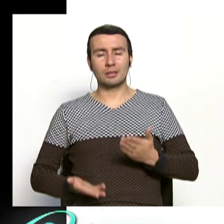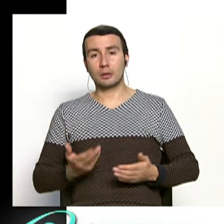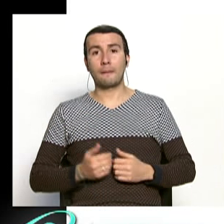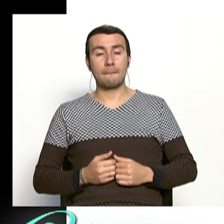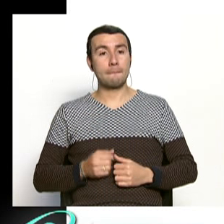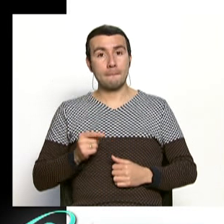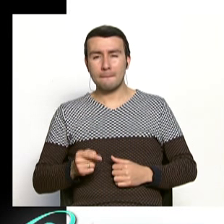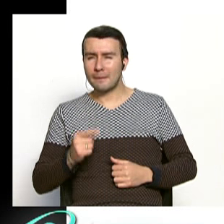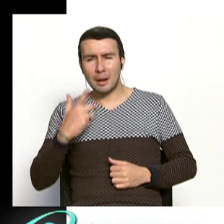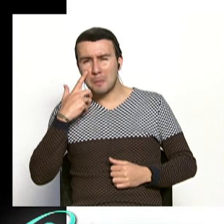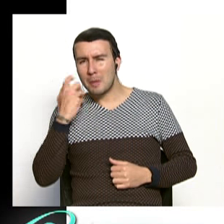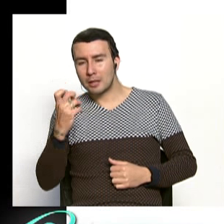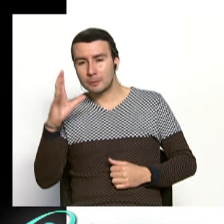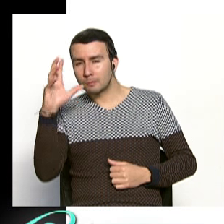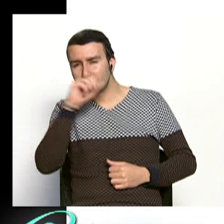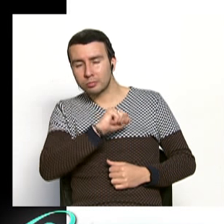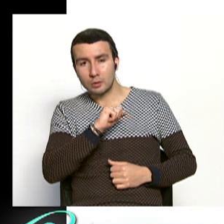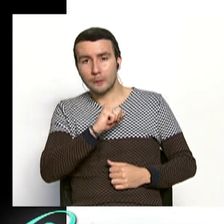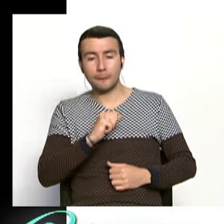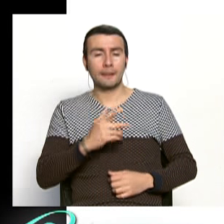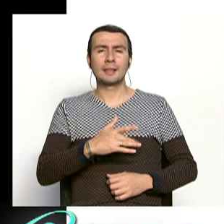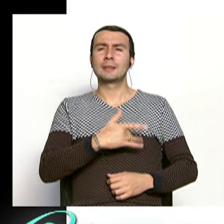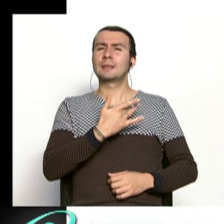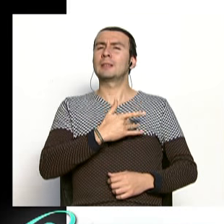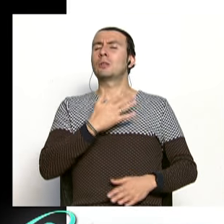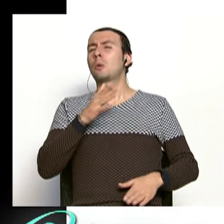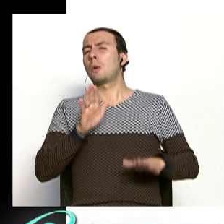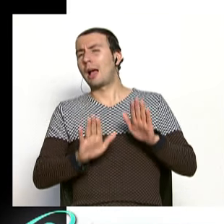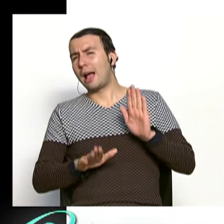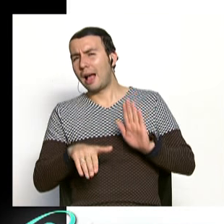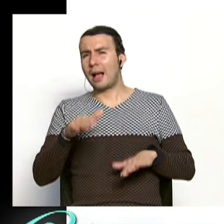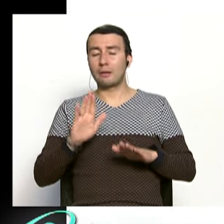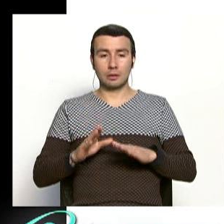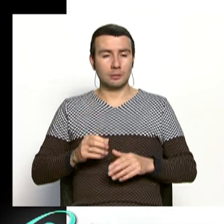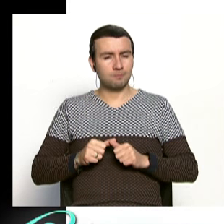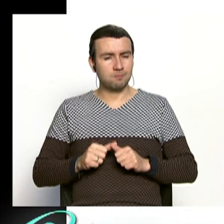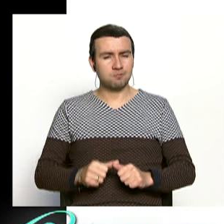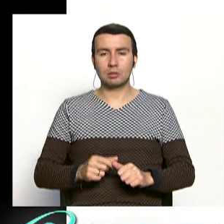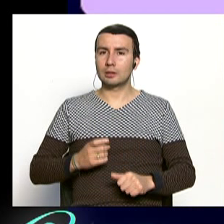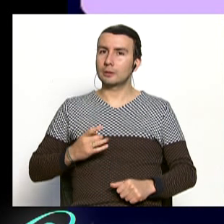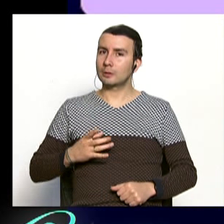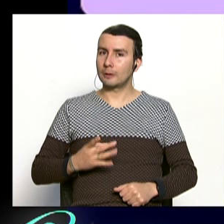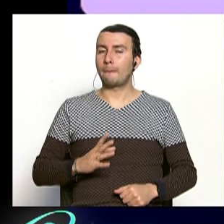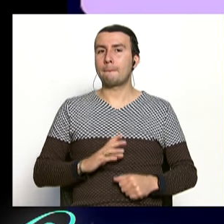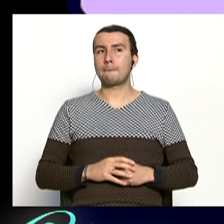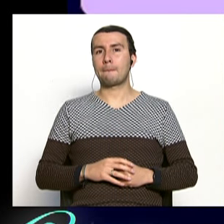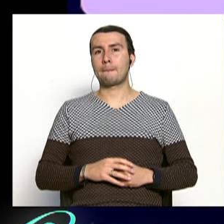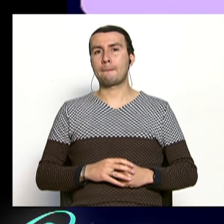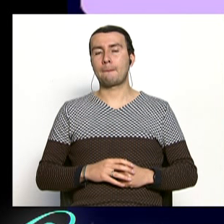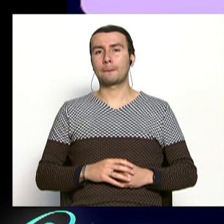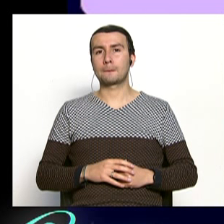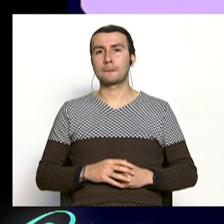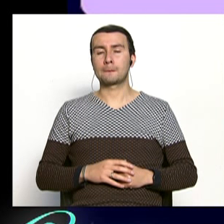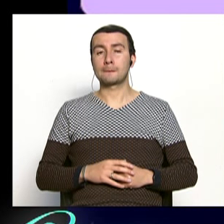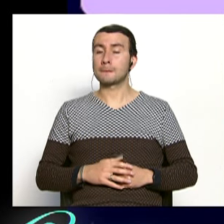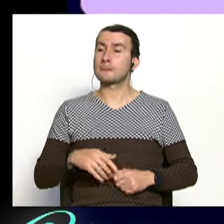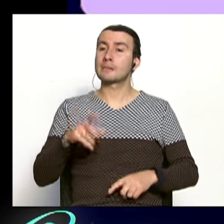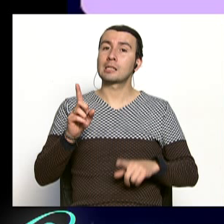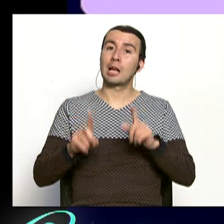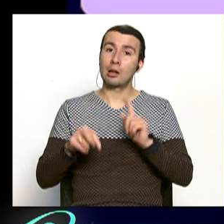manifestarse es con síntomas generales y dolor agudo nosotros vemos pacientes que